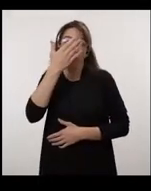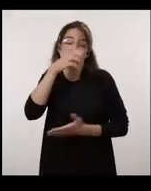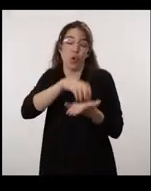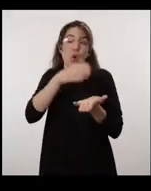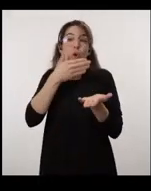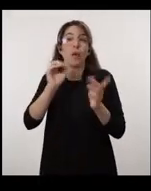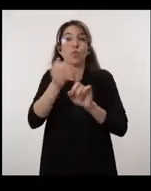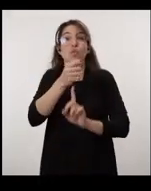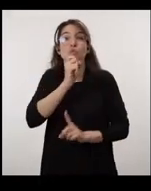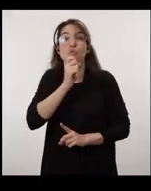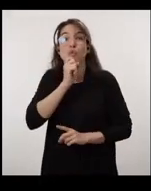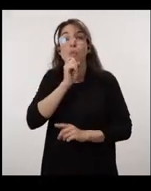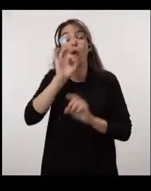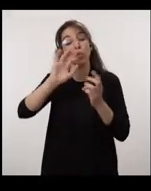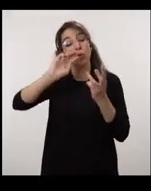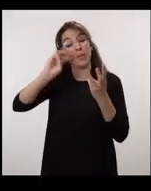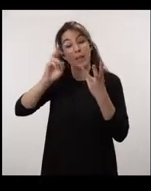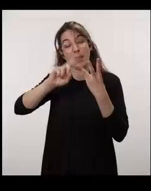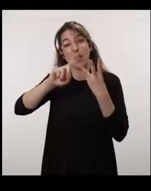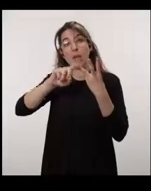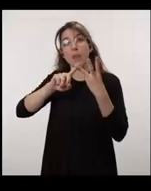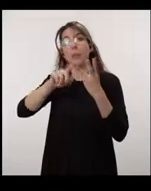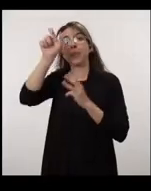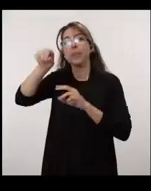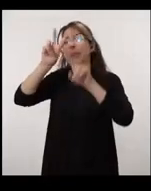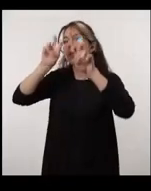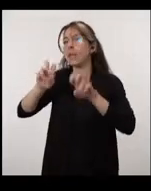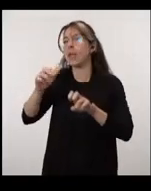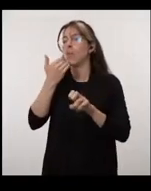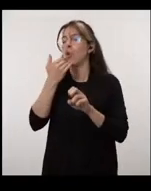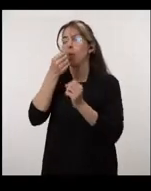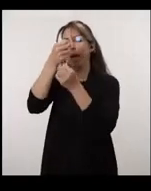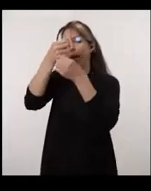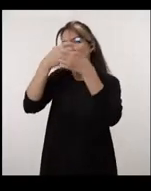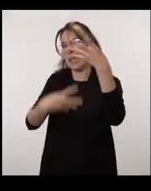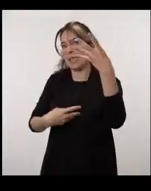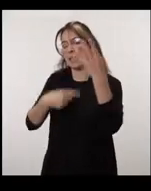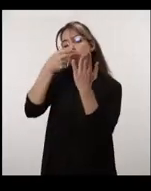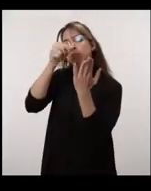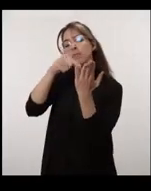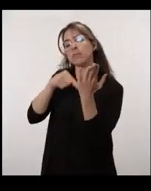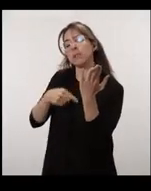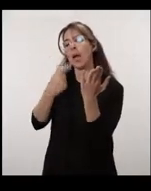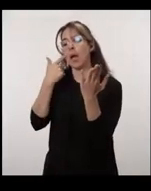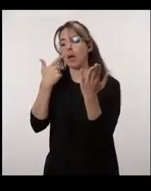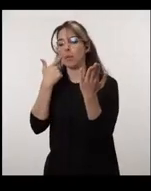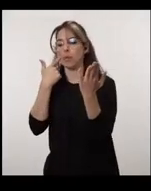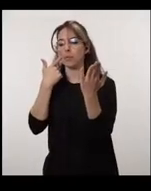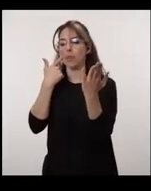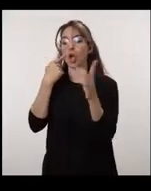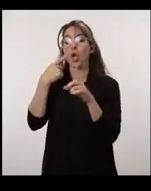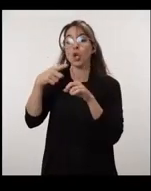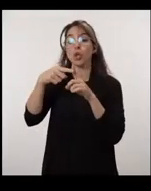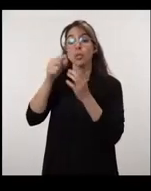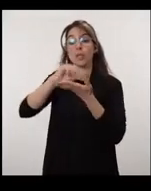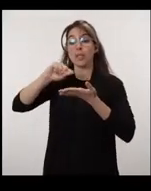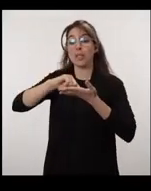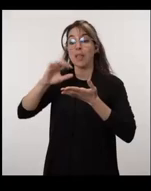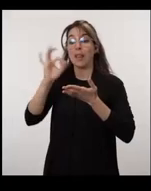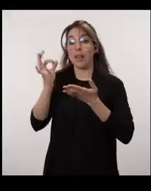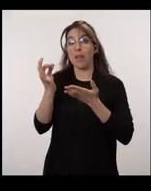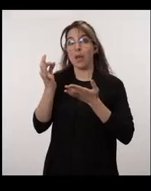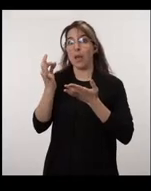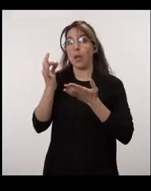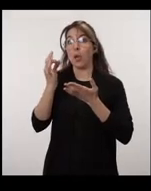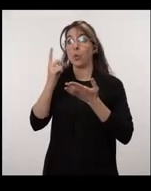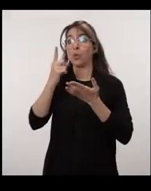los investigadores tienen ahí una checklist en la que pueden ir comprobando uno uno los aspectos que tienen que cumplimentar antes de volverse a españa